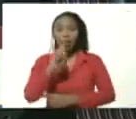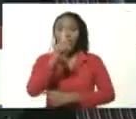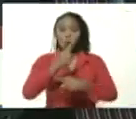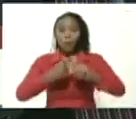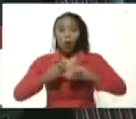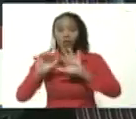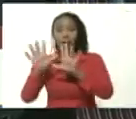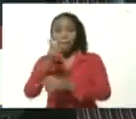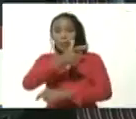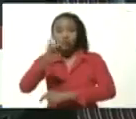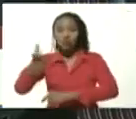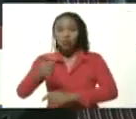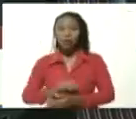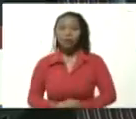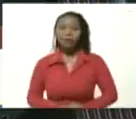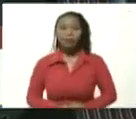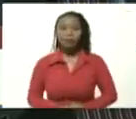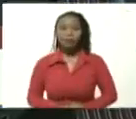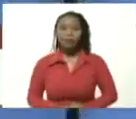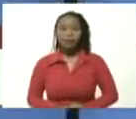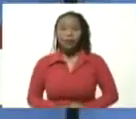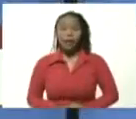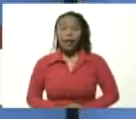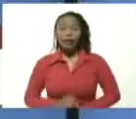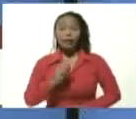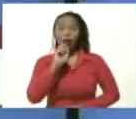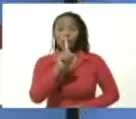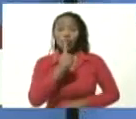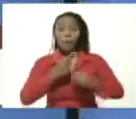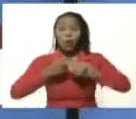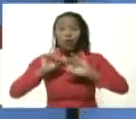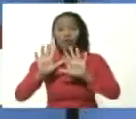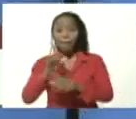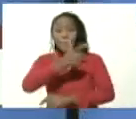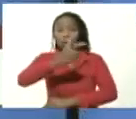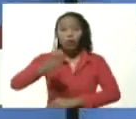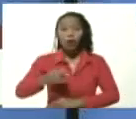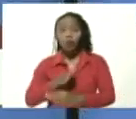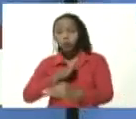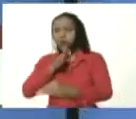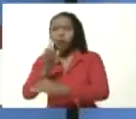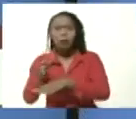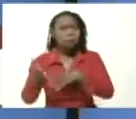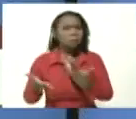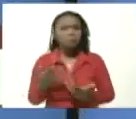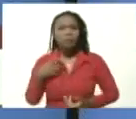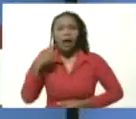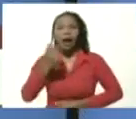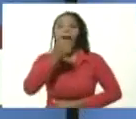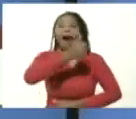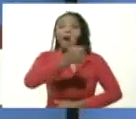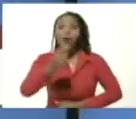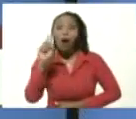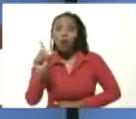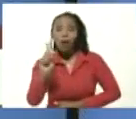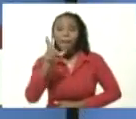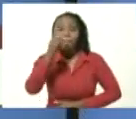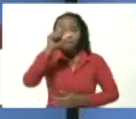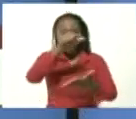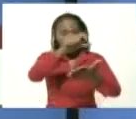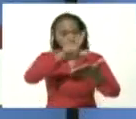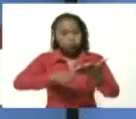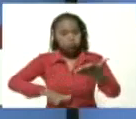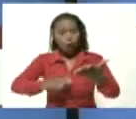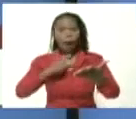1x10. La maquinaria del 1x10. De ir, bueno, cada quien con su lista en mano. En